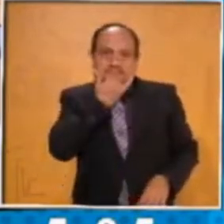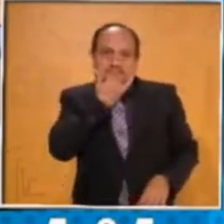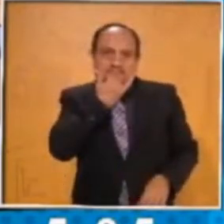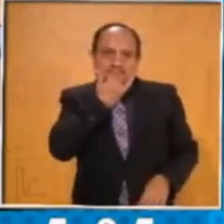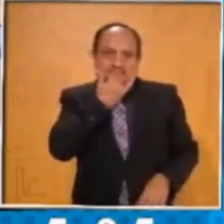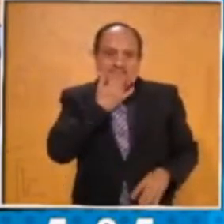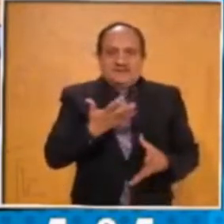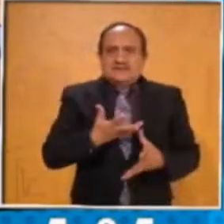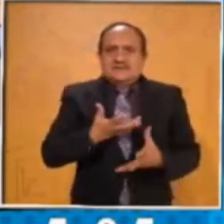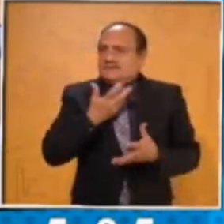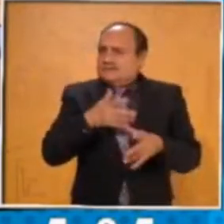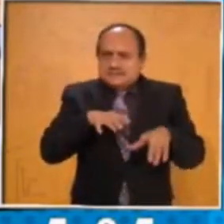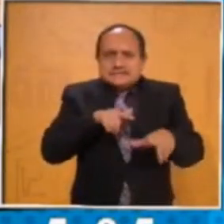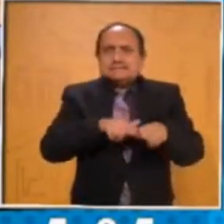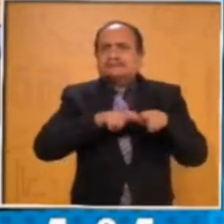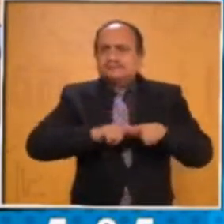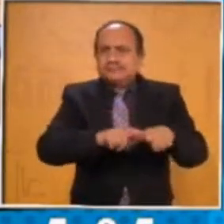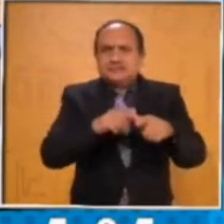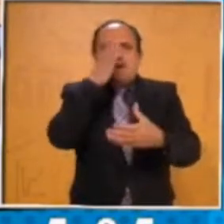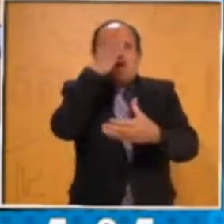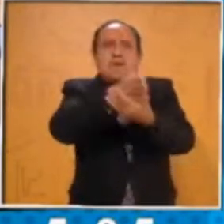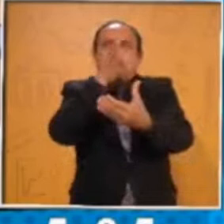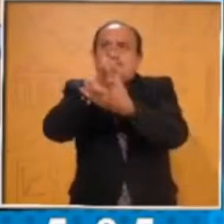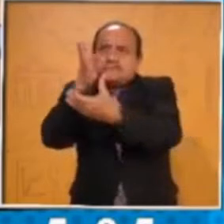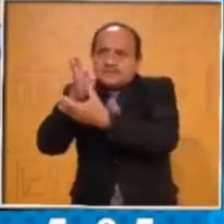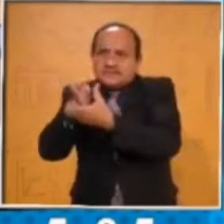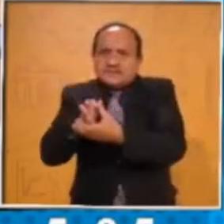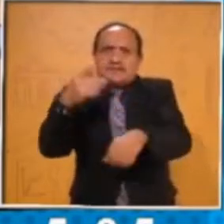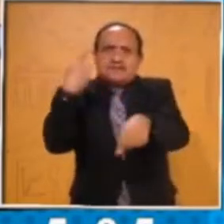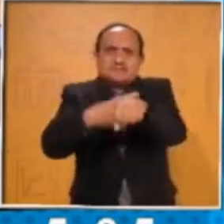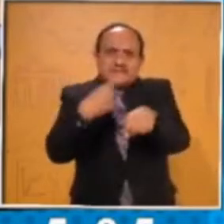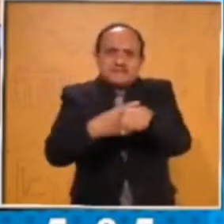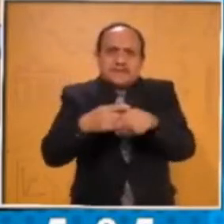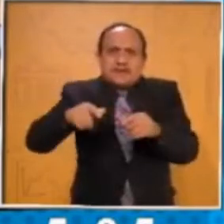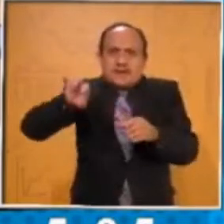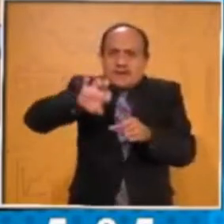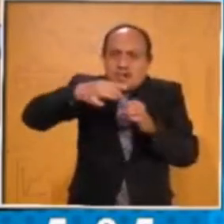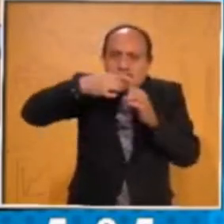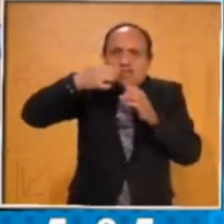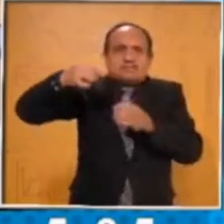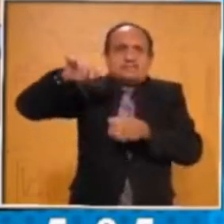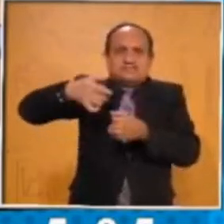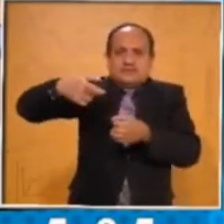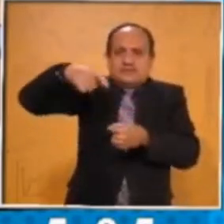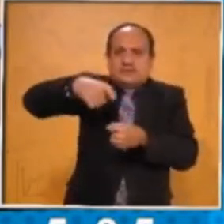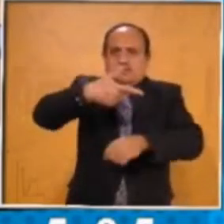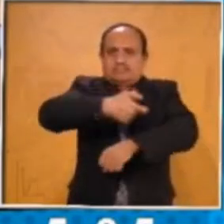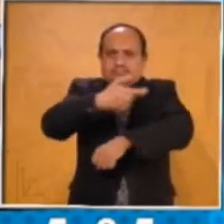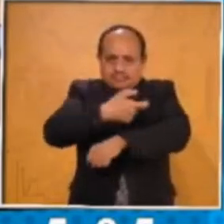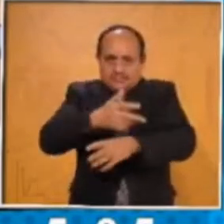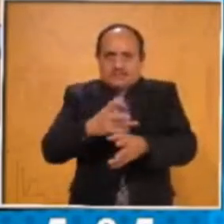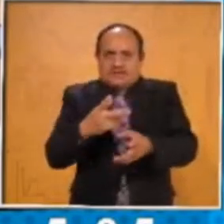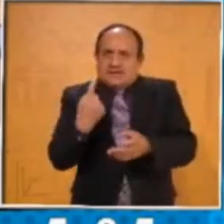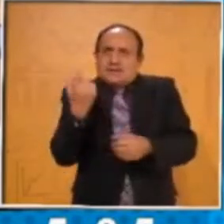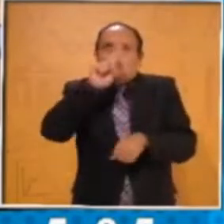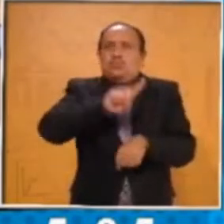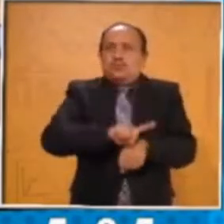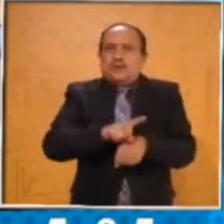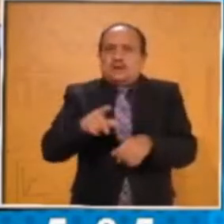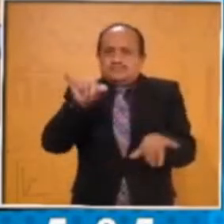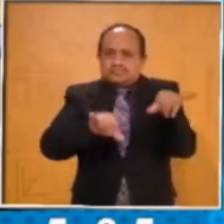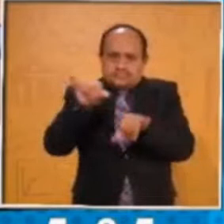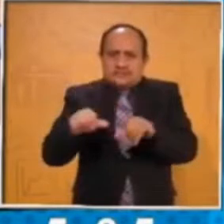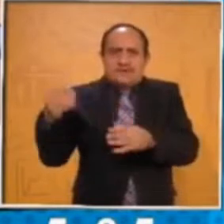Sin descanso visitaba pacientes para tomar muestras de sangre y saliva. Un día, mientras se preparaba para tomar dichas muestras, llegó